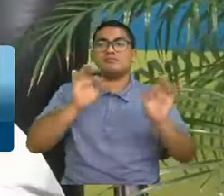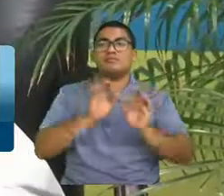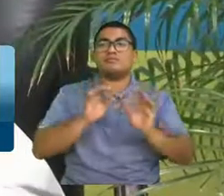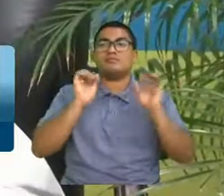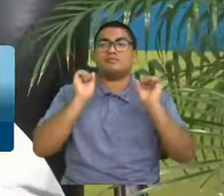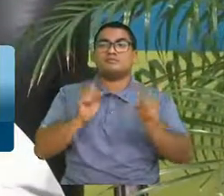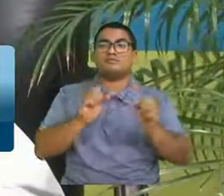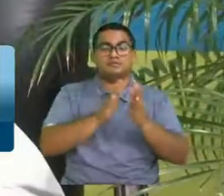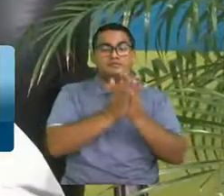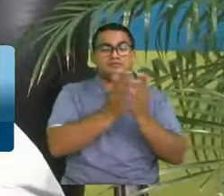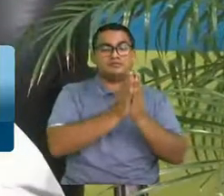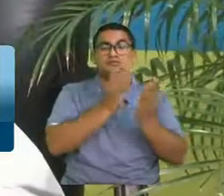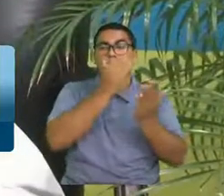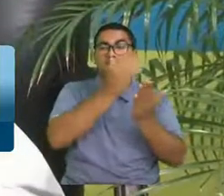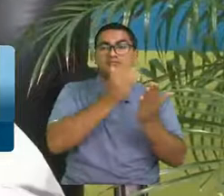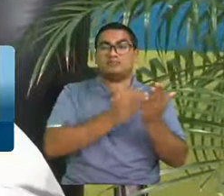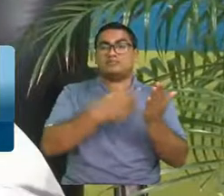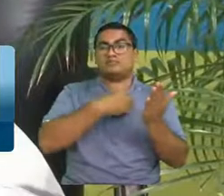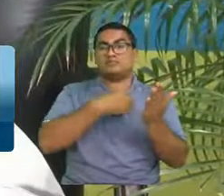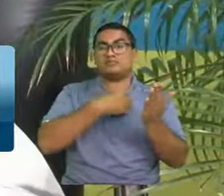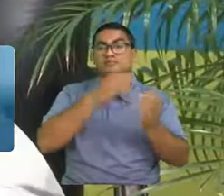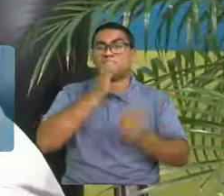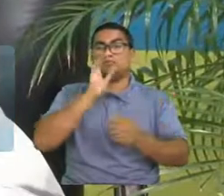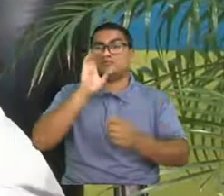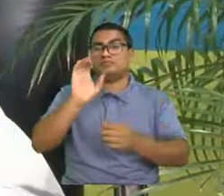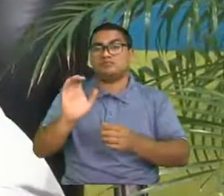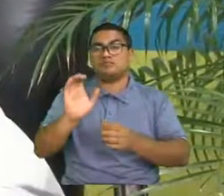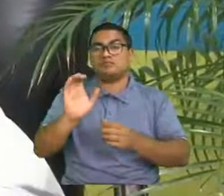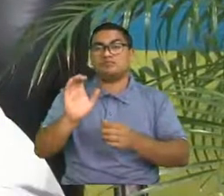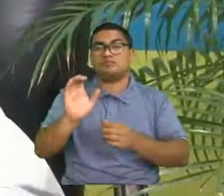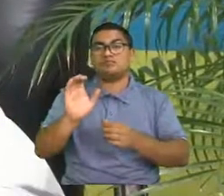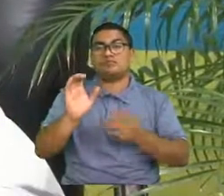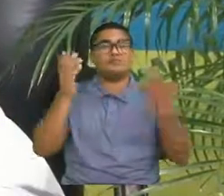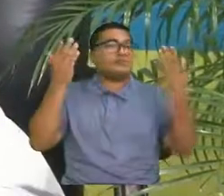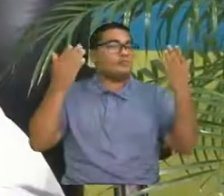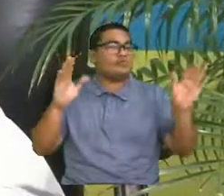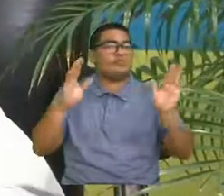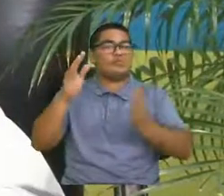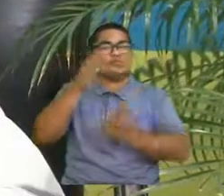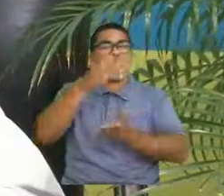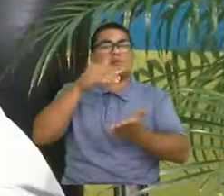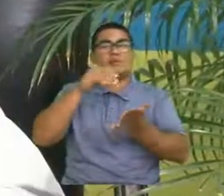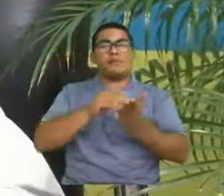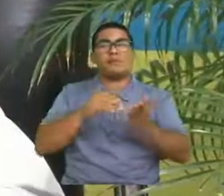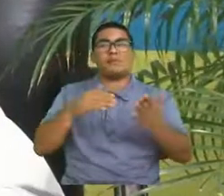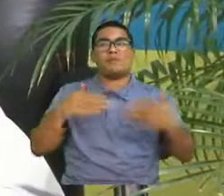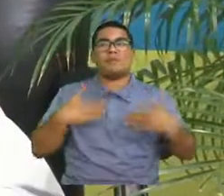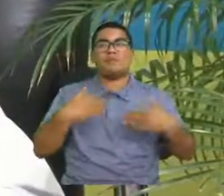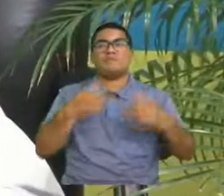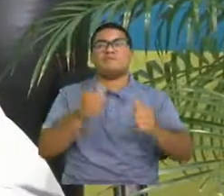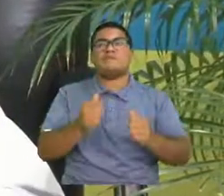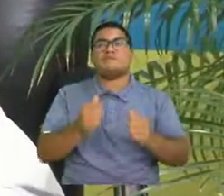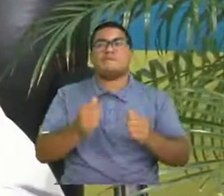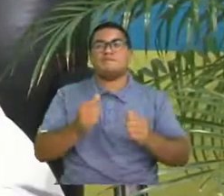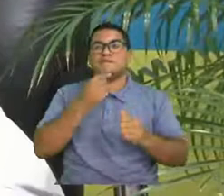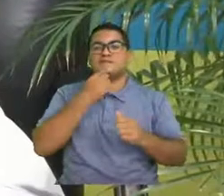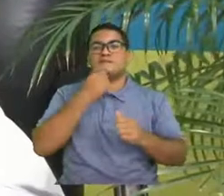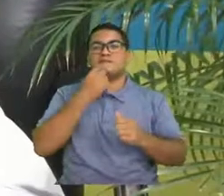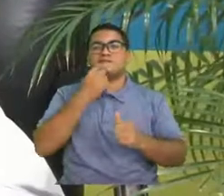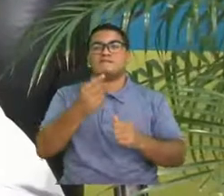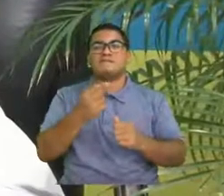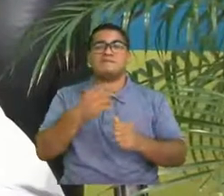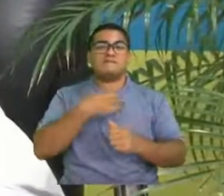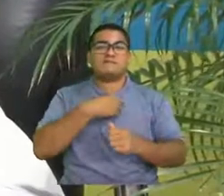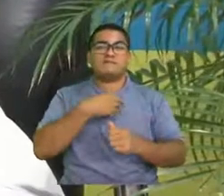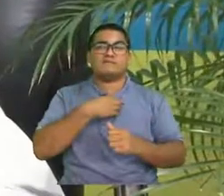con la tarjeta de vacunación de su niño o de su niña a cualquier centro de salud. O sea, si le corresponde a ese centro de salud